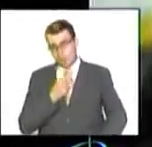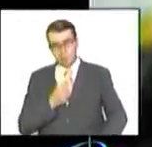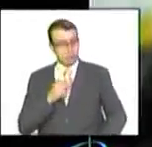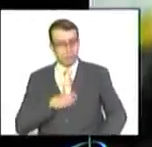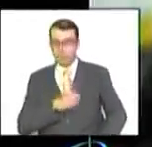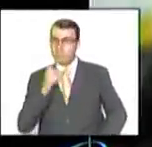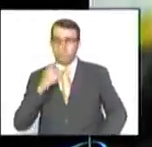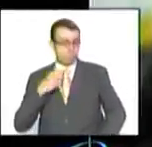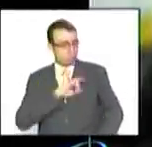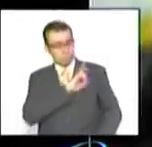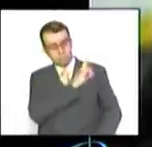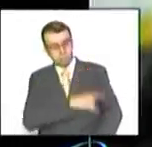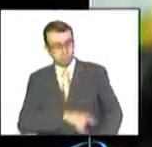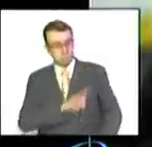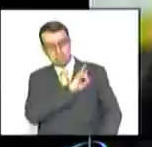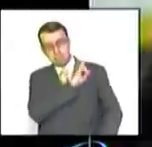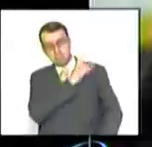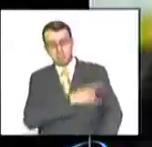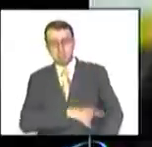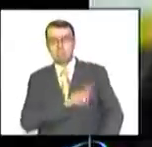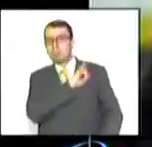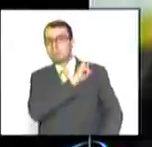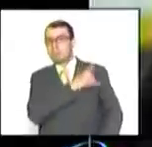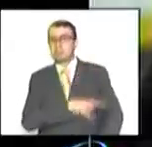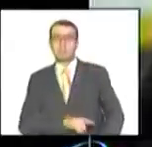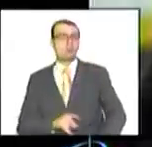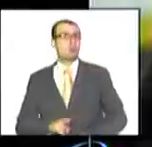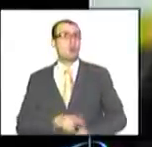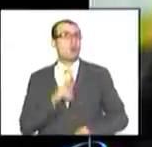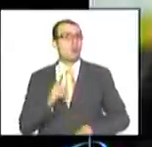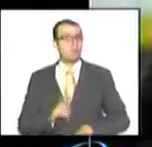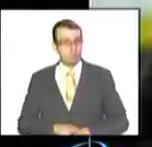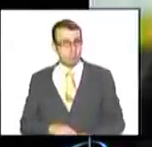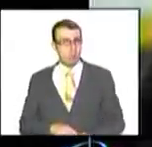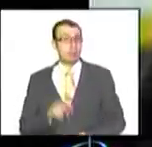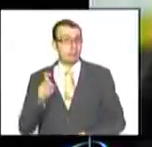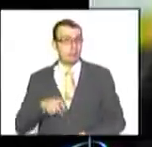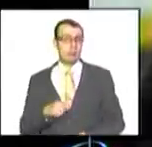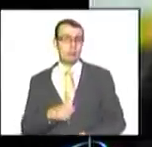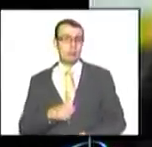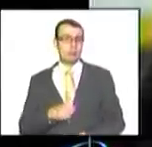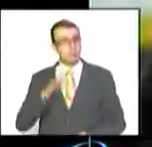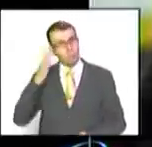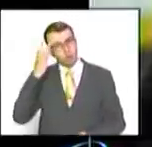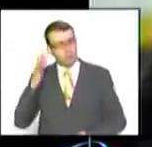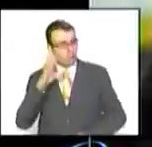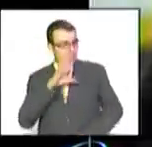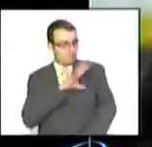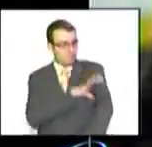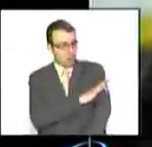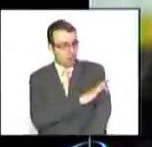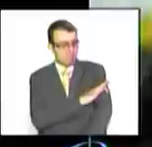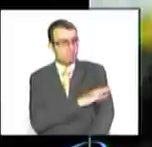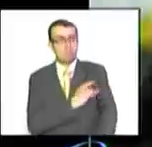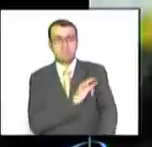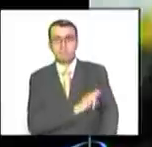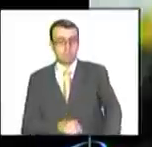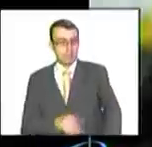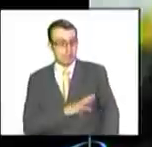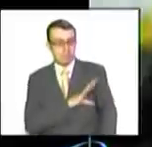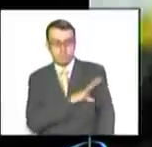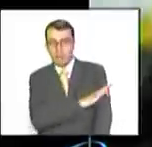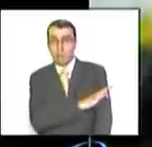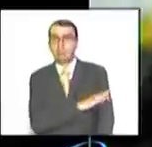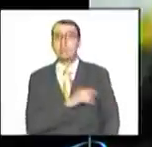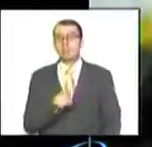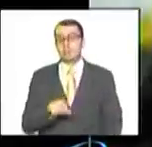de parte de glóbulos rojos y eso hace que se refleje que ese plasma no sea el mejor. Mata muchos glóbulos rojos, la lisis. Uh-huh.